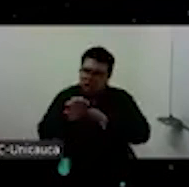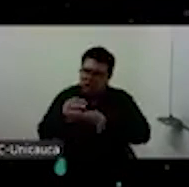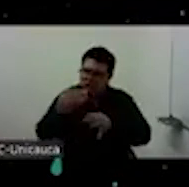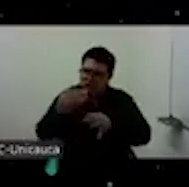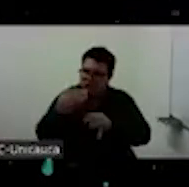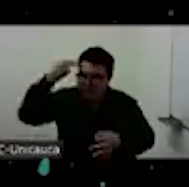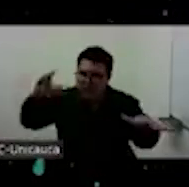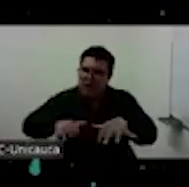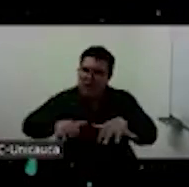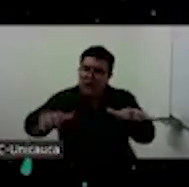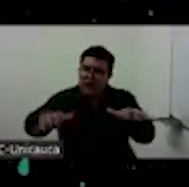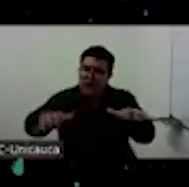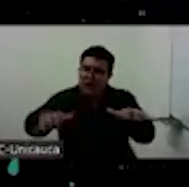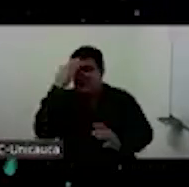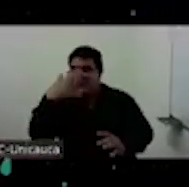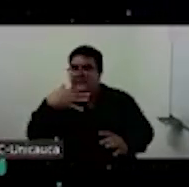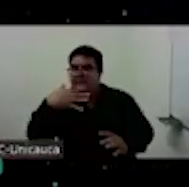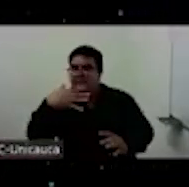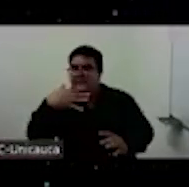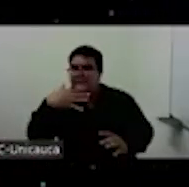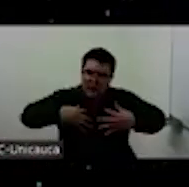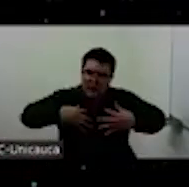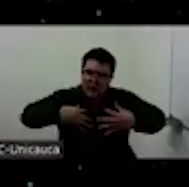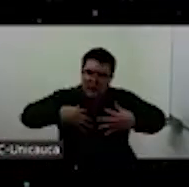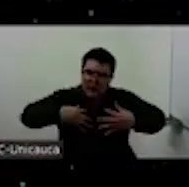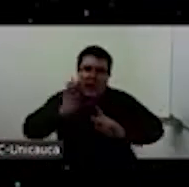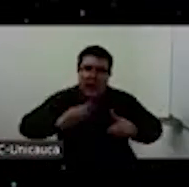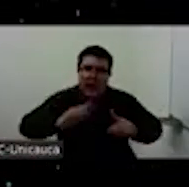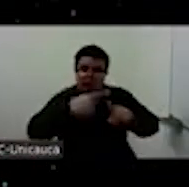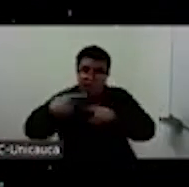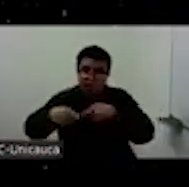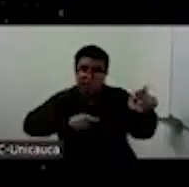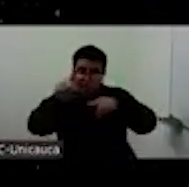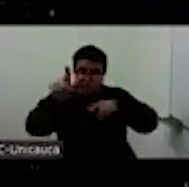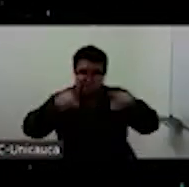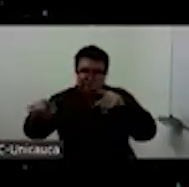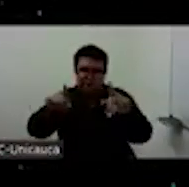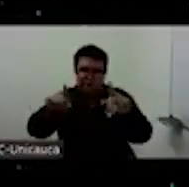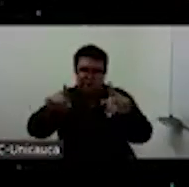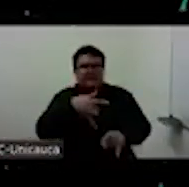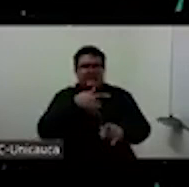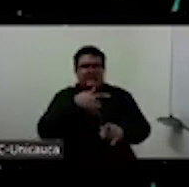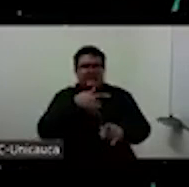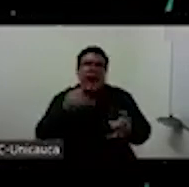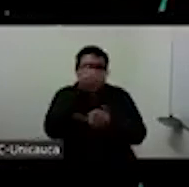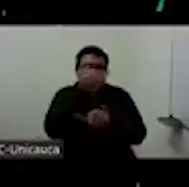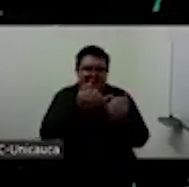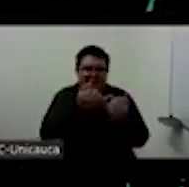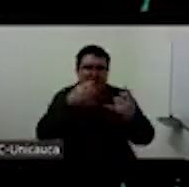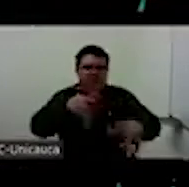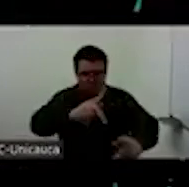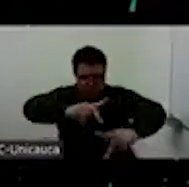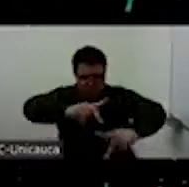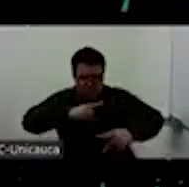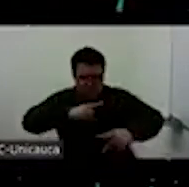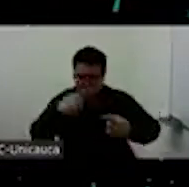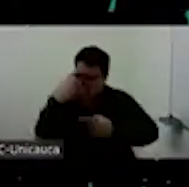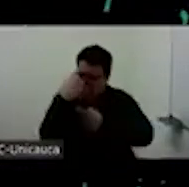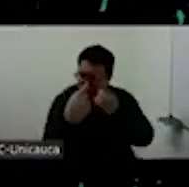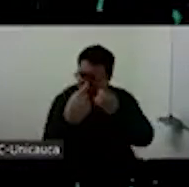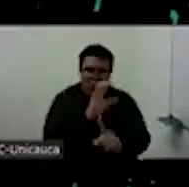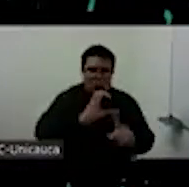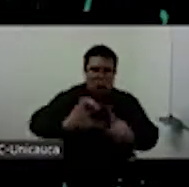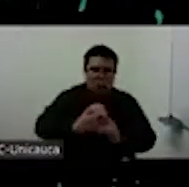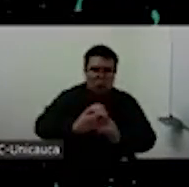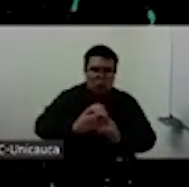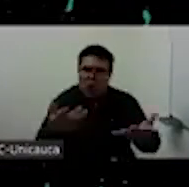los ornamentos que utilizan encierran un sentido de pertenencia en el que comparten rasgos culturales,